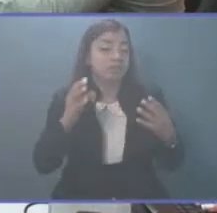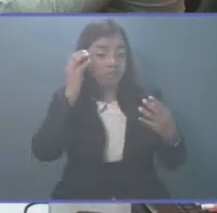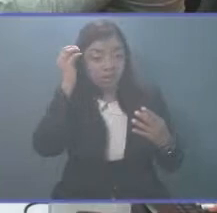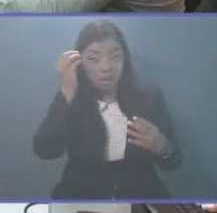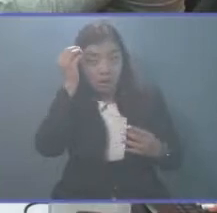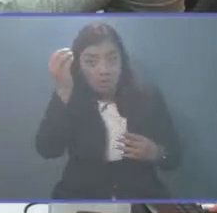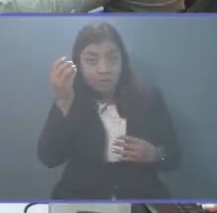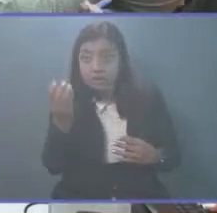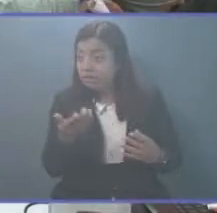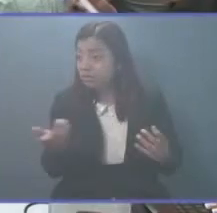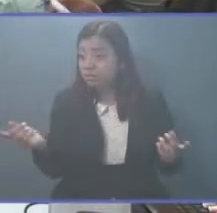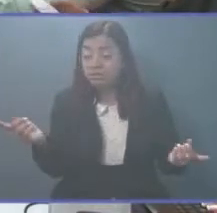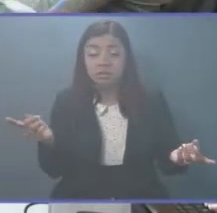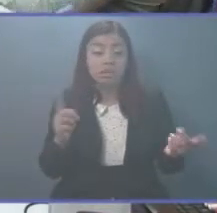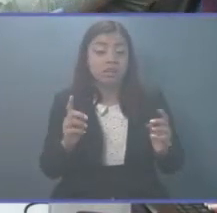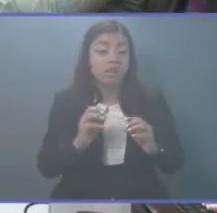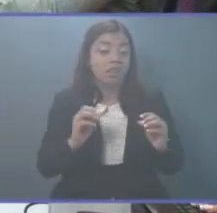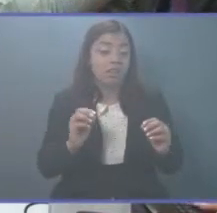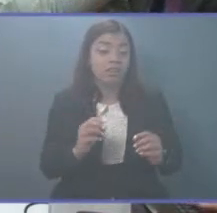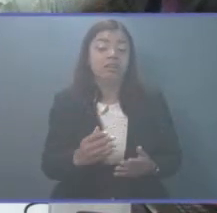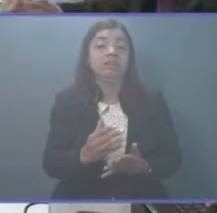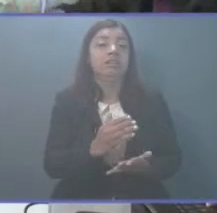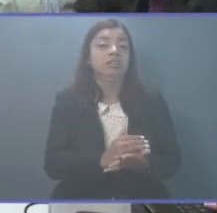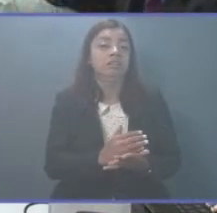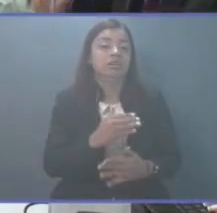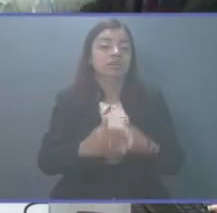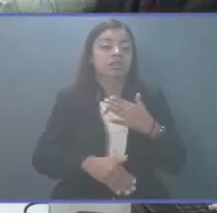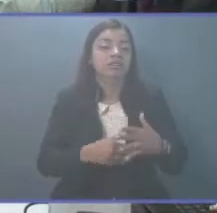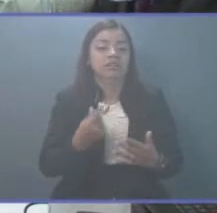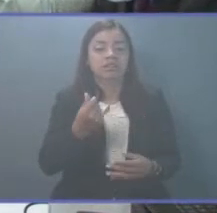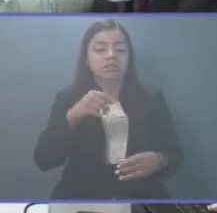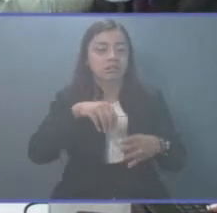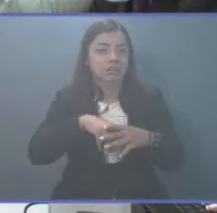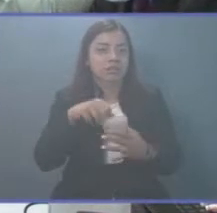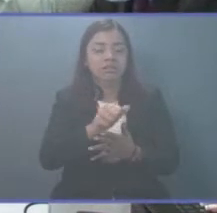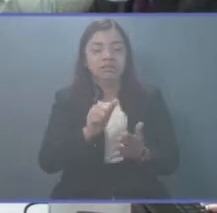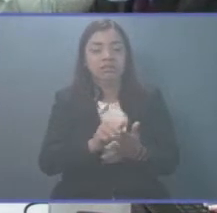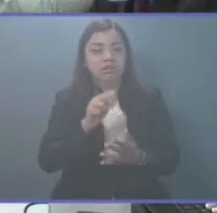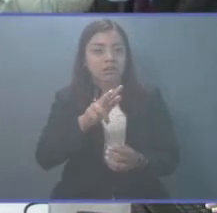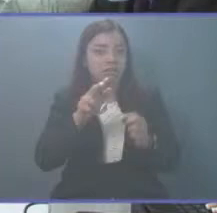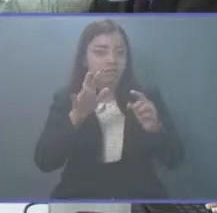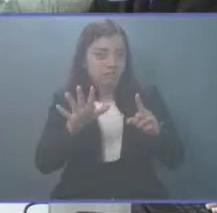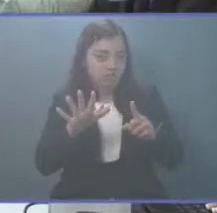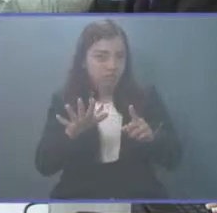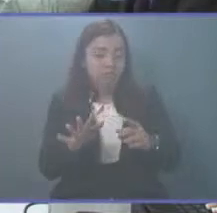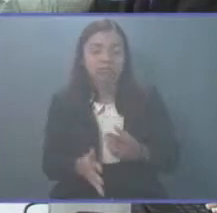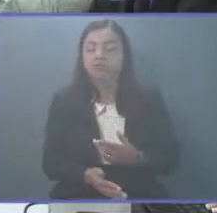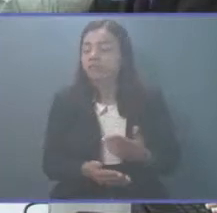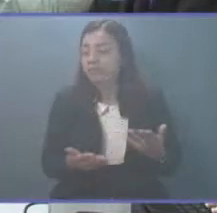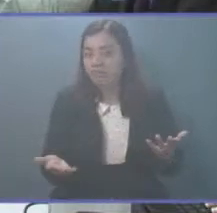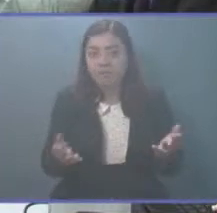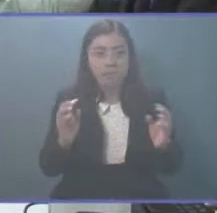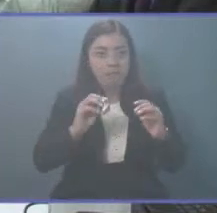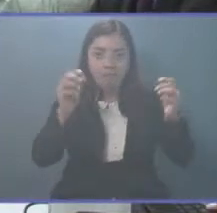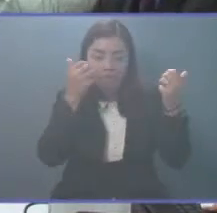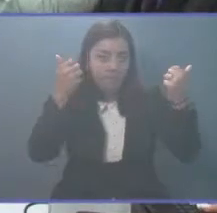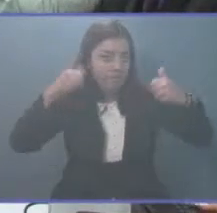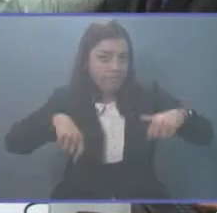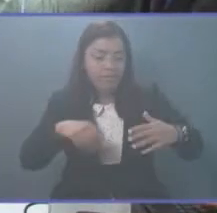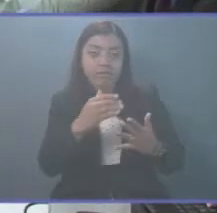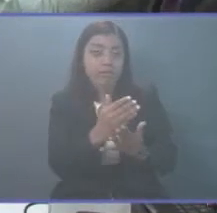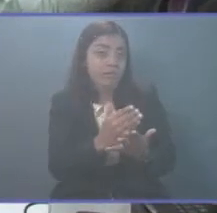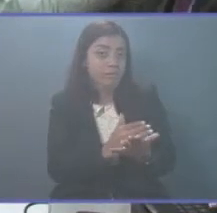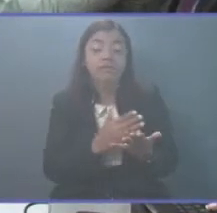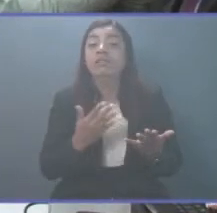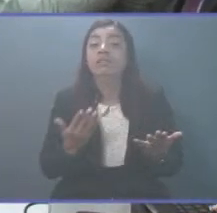Observaciones, no las hay. Utilización del fondo, artículo 36. No los hay. Serán